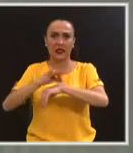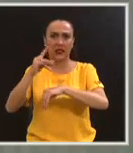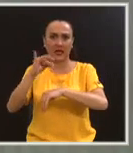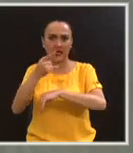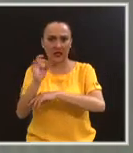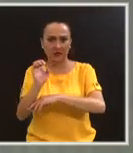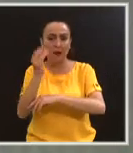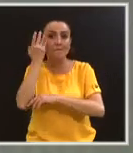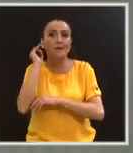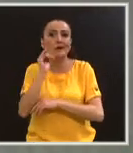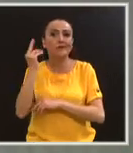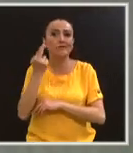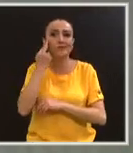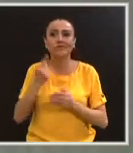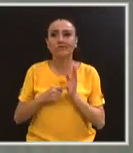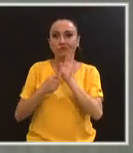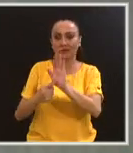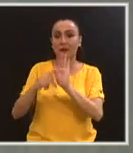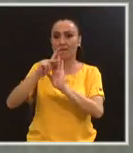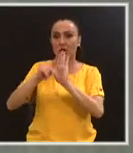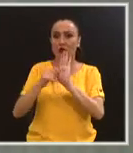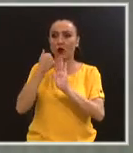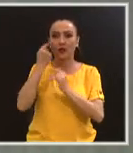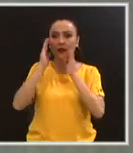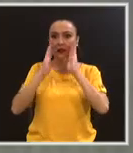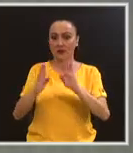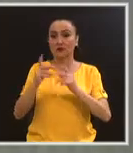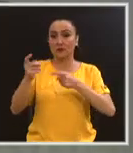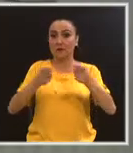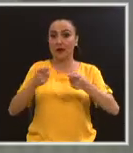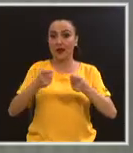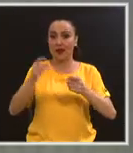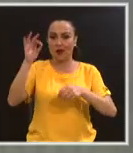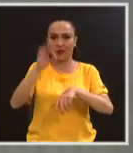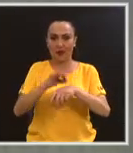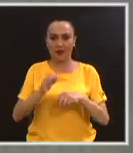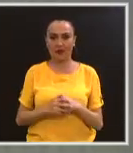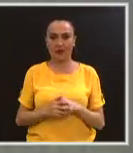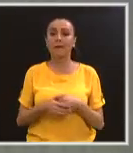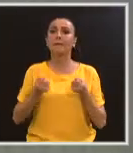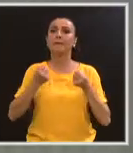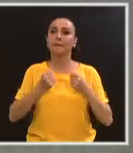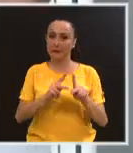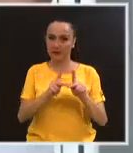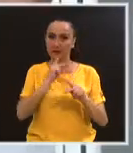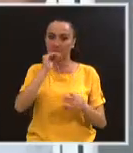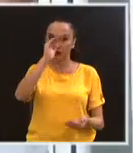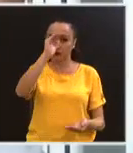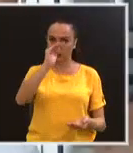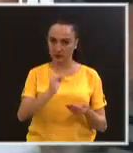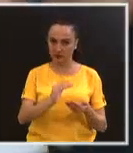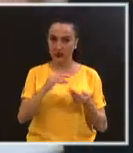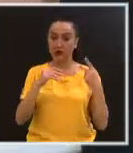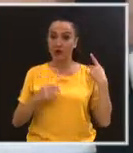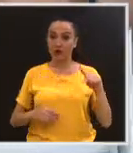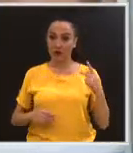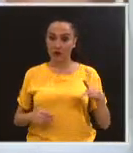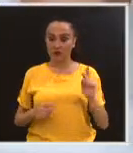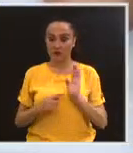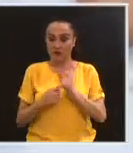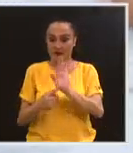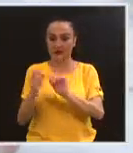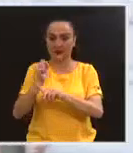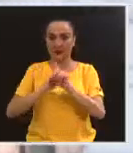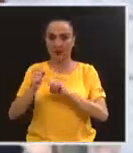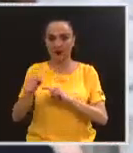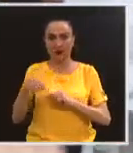por esta razón fue presentado el protocolo de atención y manejo de dengue que va a permitir la disminución del riesgo de presentar casos